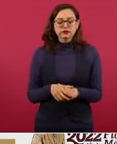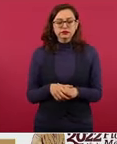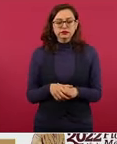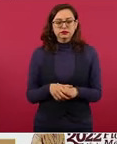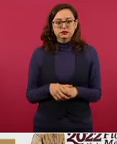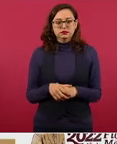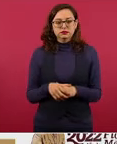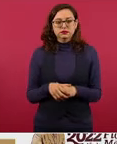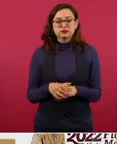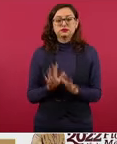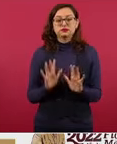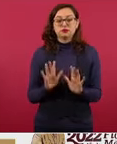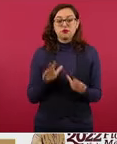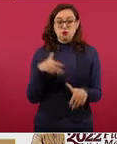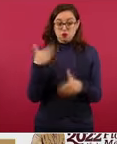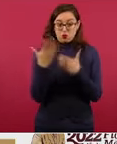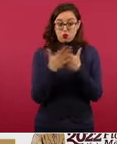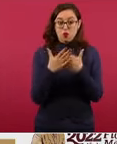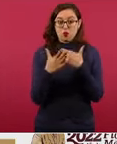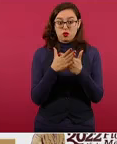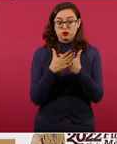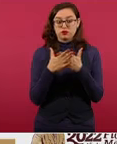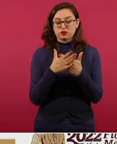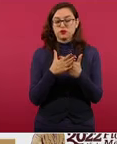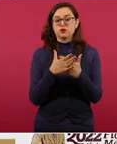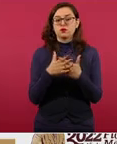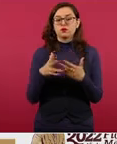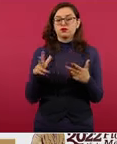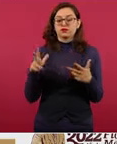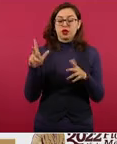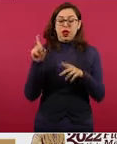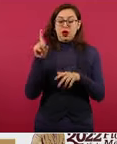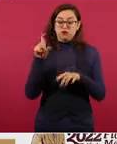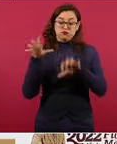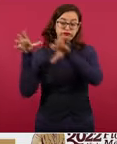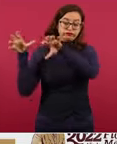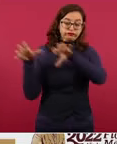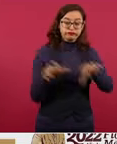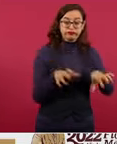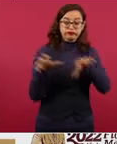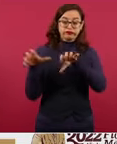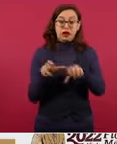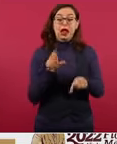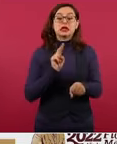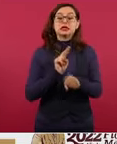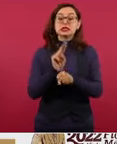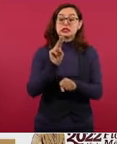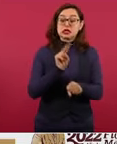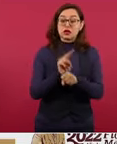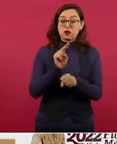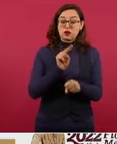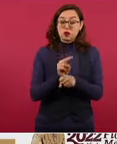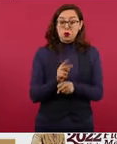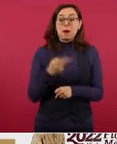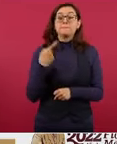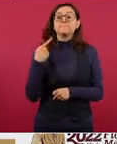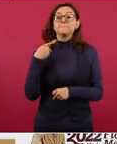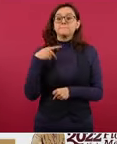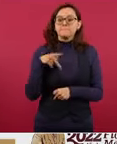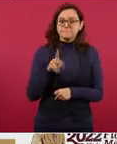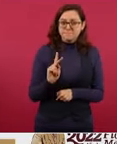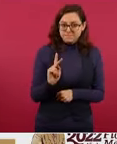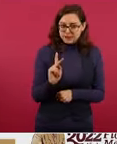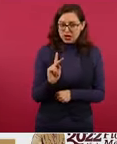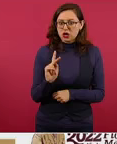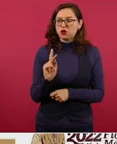pronosticado que va a impactar a nicaragua sin embargo la actividad en el golfo de méxico da posibilidades